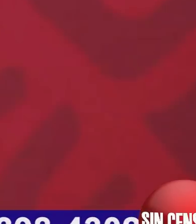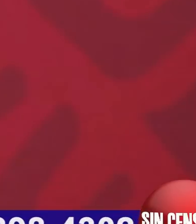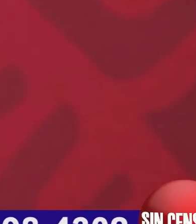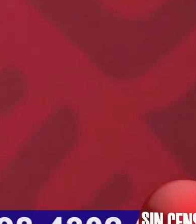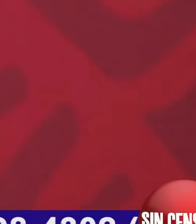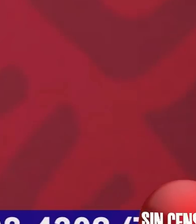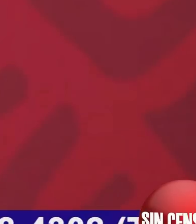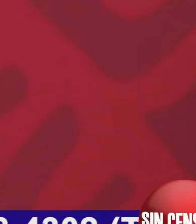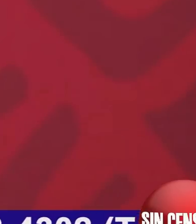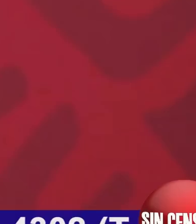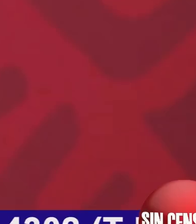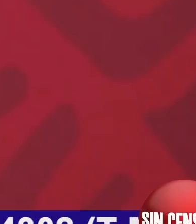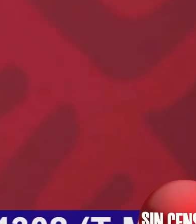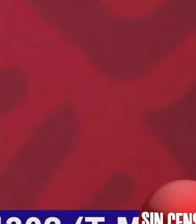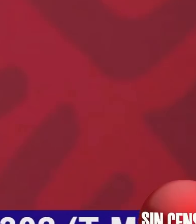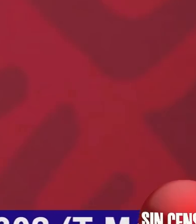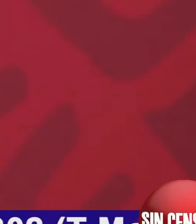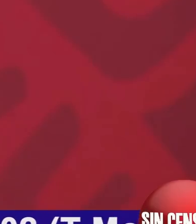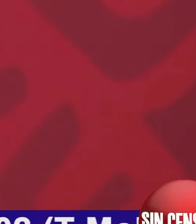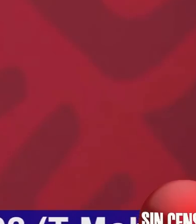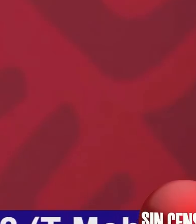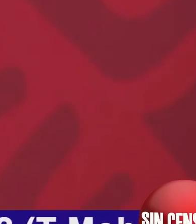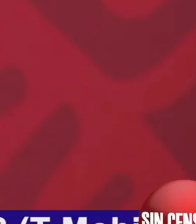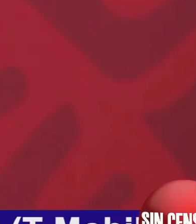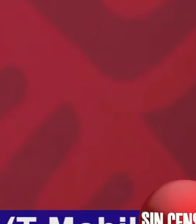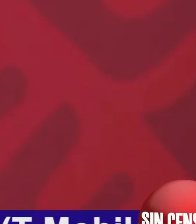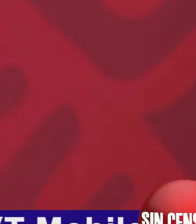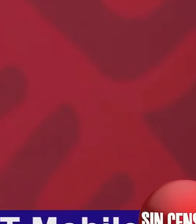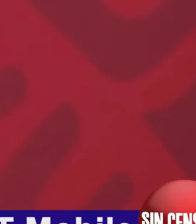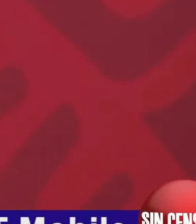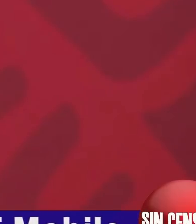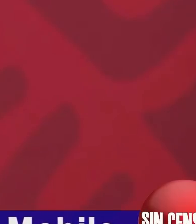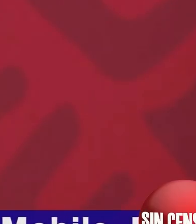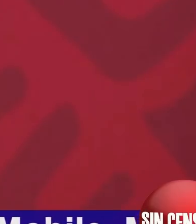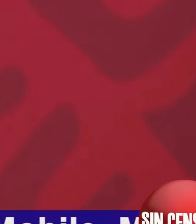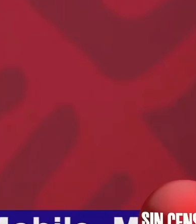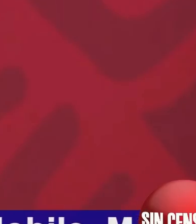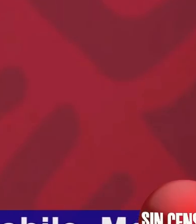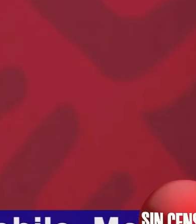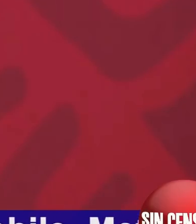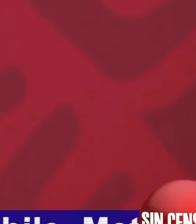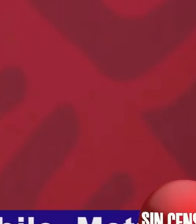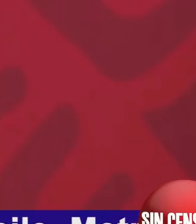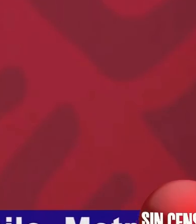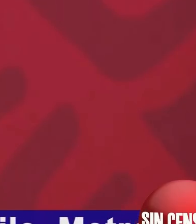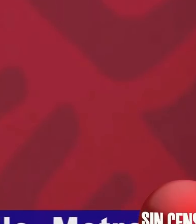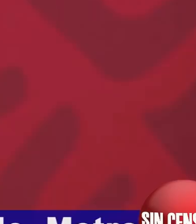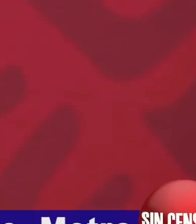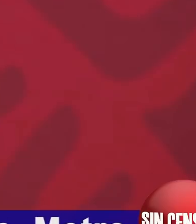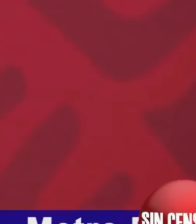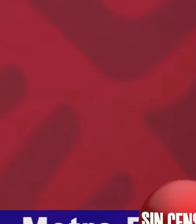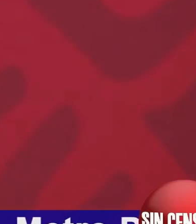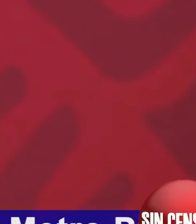era secretario de Hacienda y 3 años consecutivos